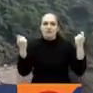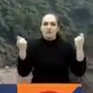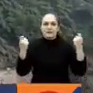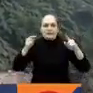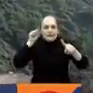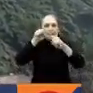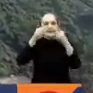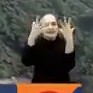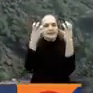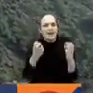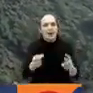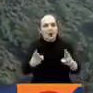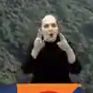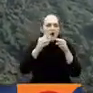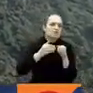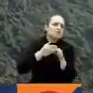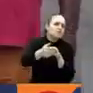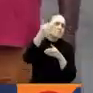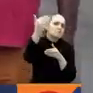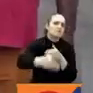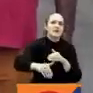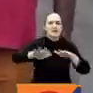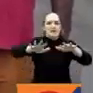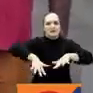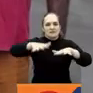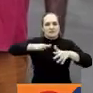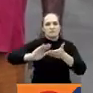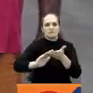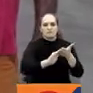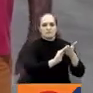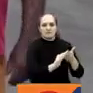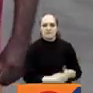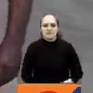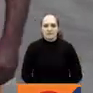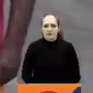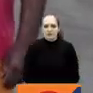contar con este proyecto en un plazo de 10 meses.